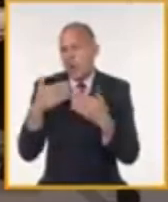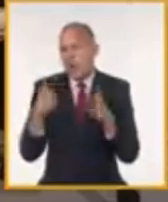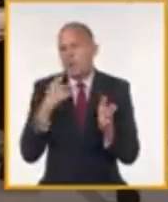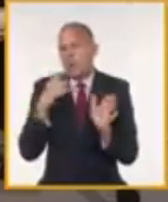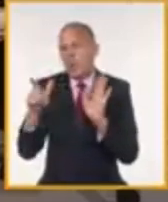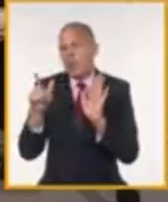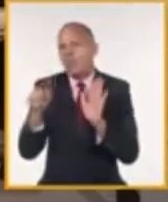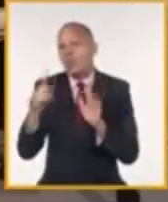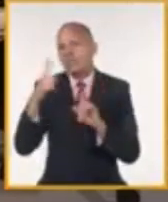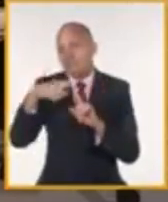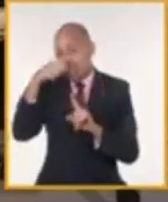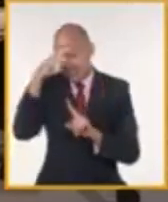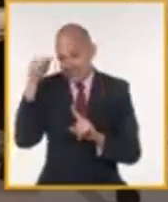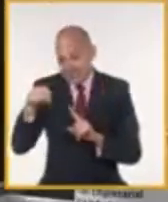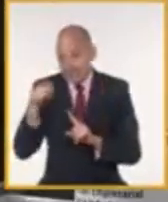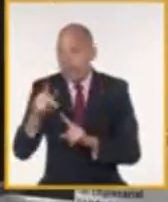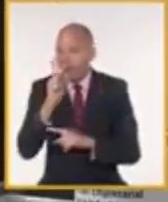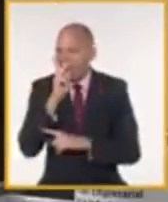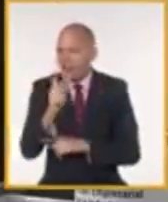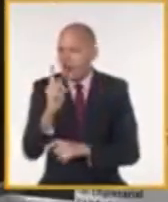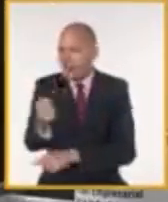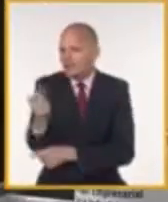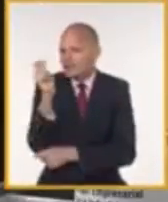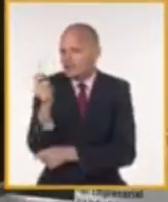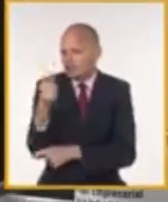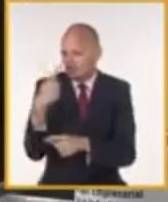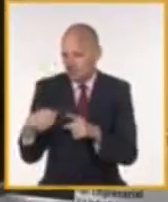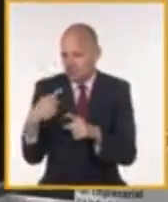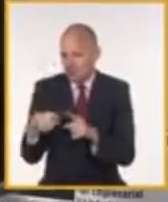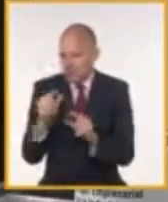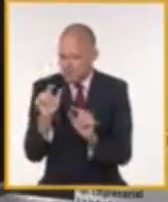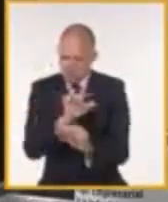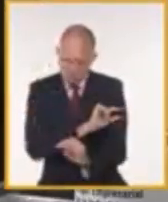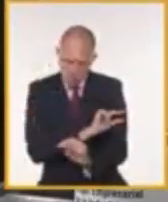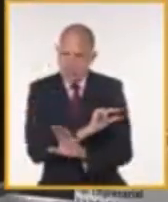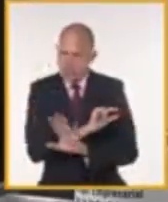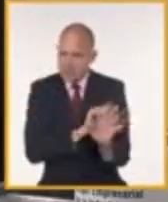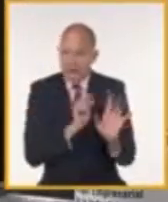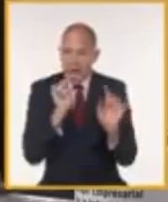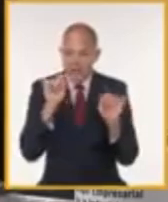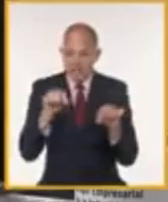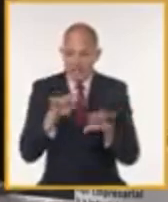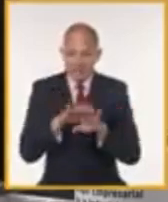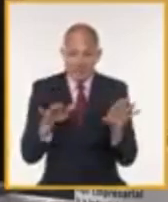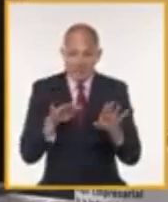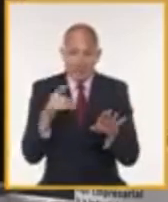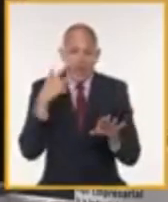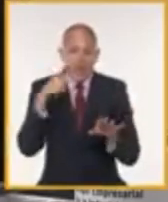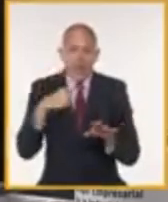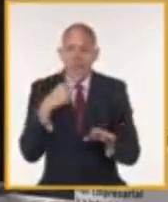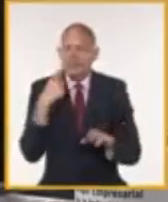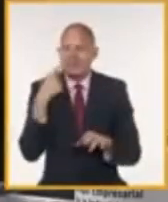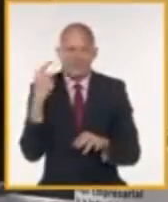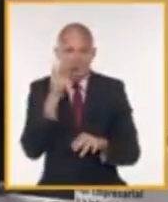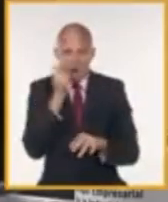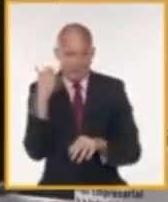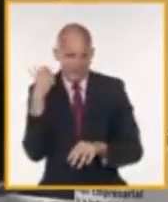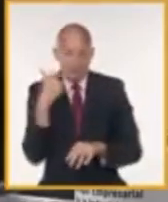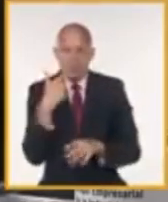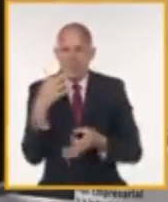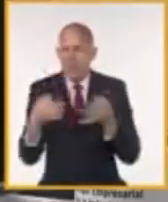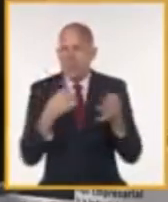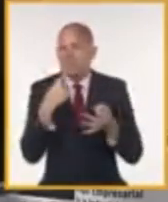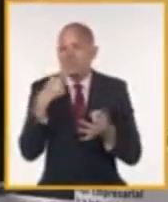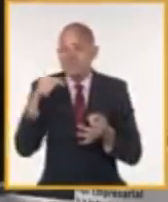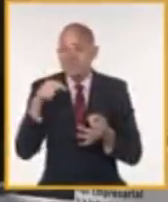técnico superior de acuicultura. Hace unos minutos acabamos de escuchar aquí en las intervenciones que es en la acuicultura donde